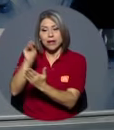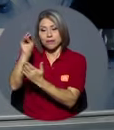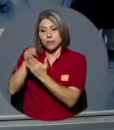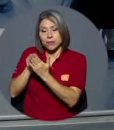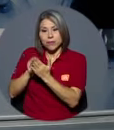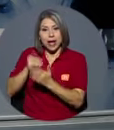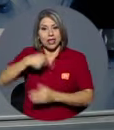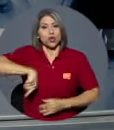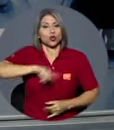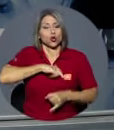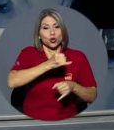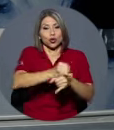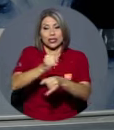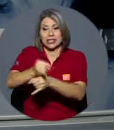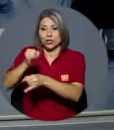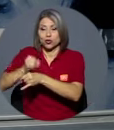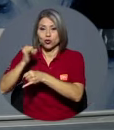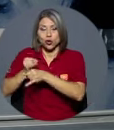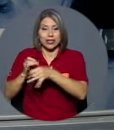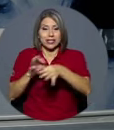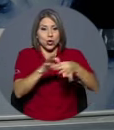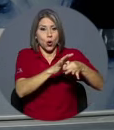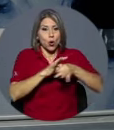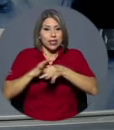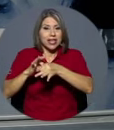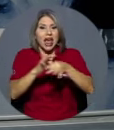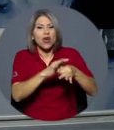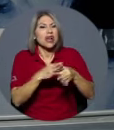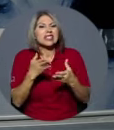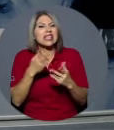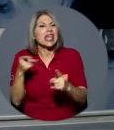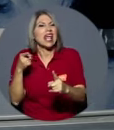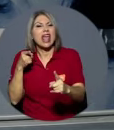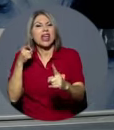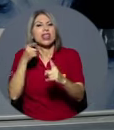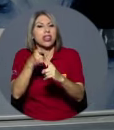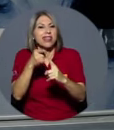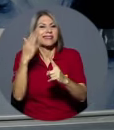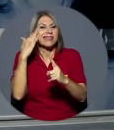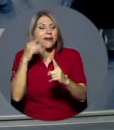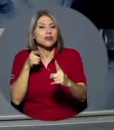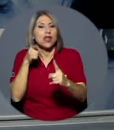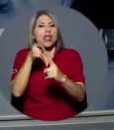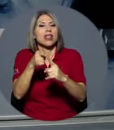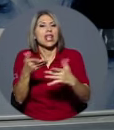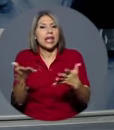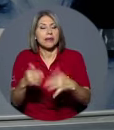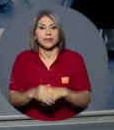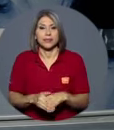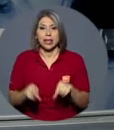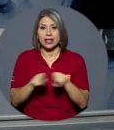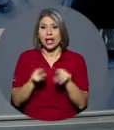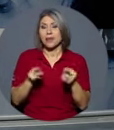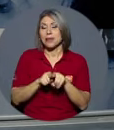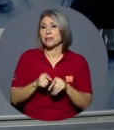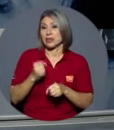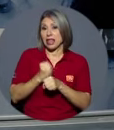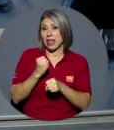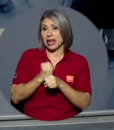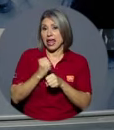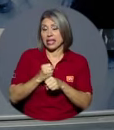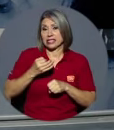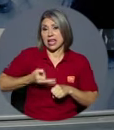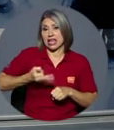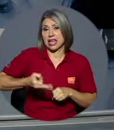instituciones, como instancias coordinadoras, y eso nos da un rumbo hacia dónde vamos. Y lo otro es como cuáles son las tareas diarias,